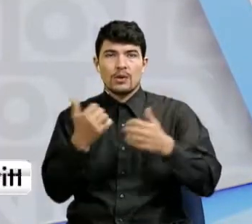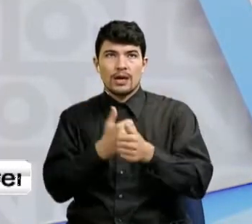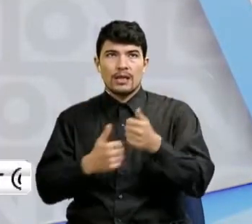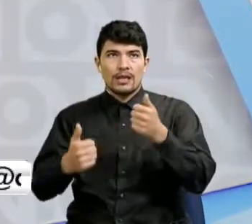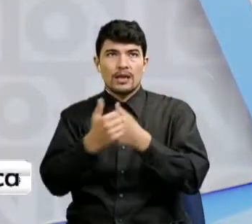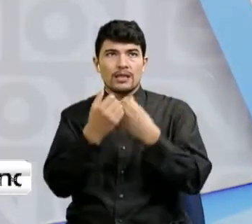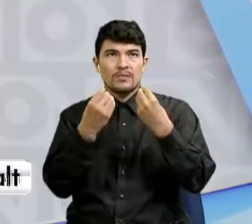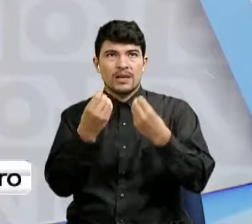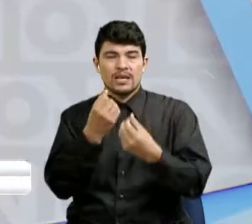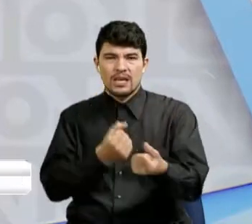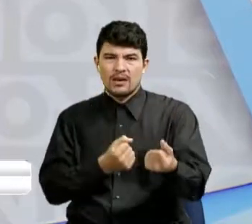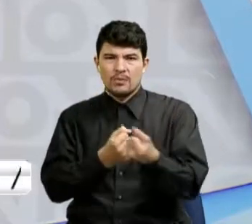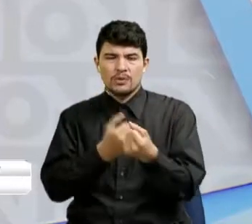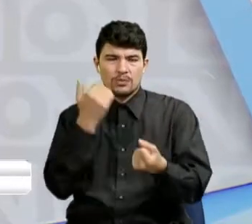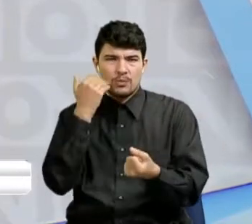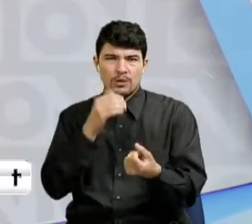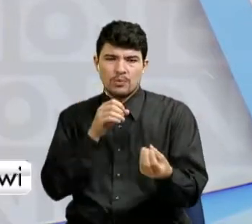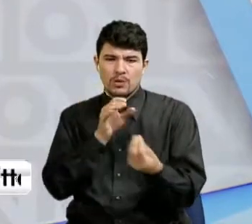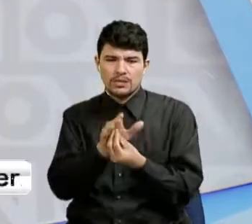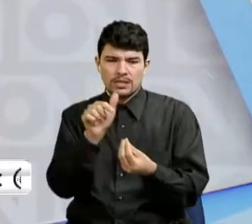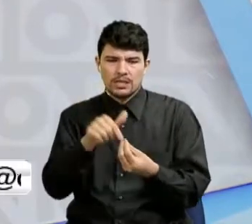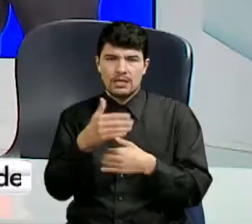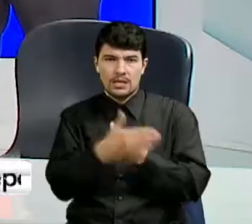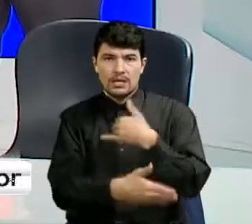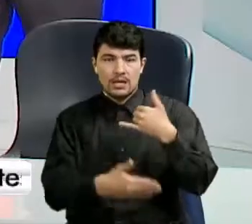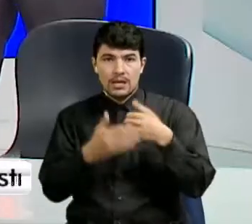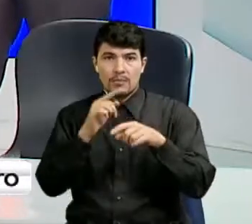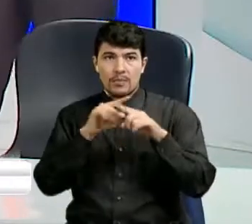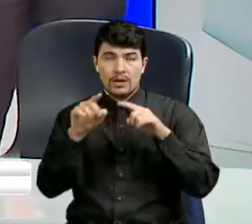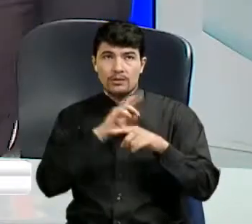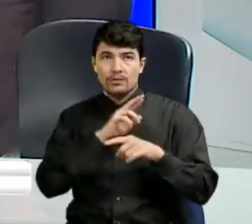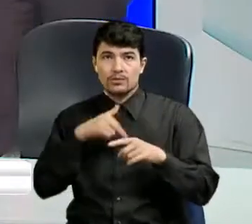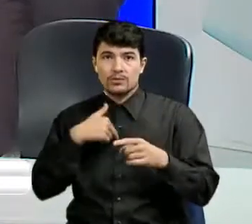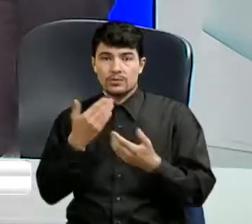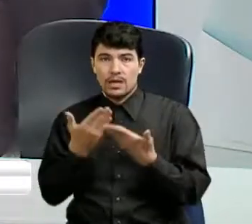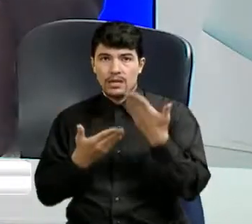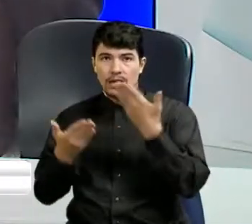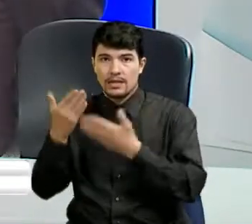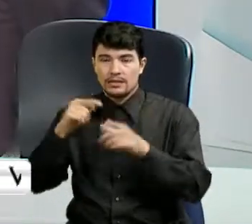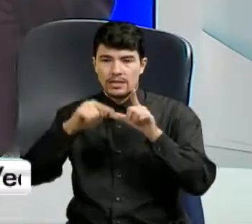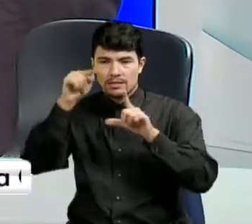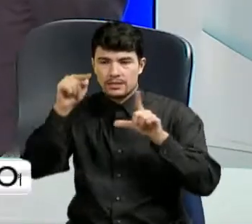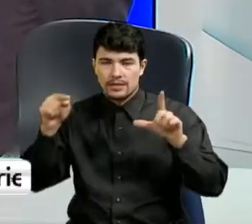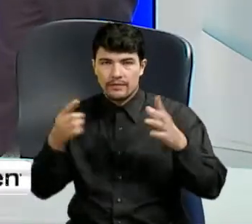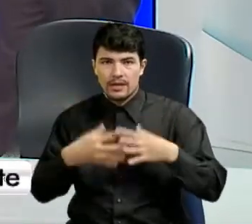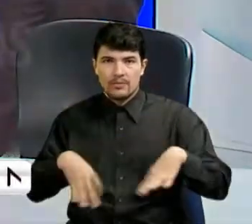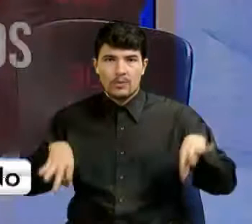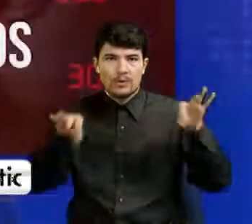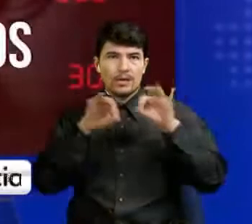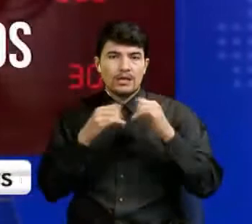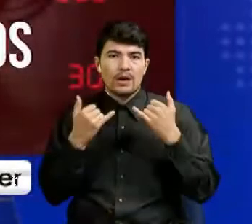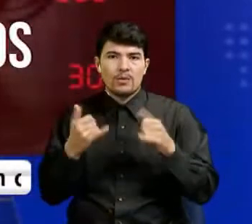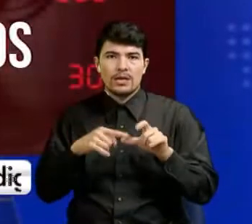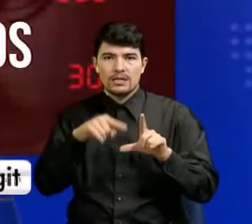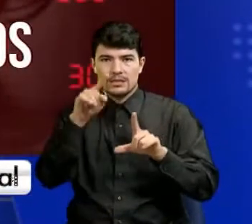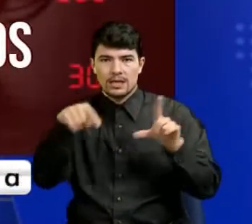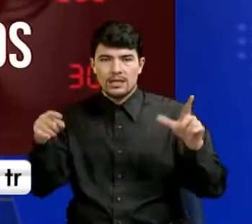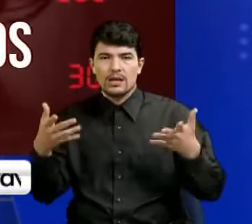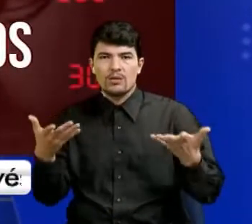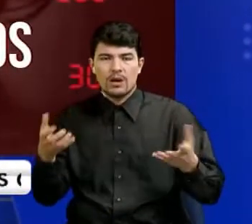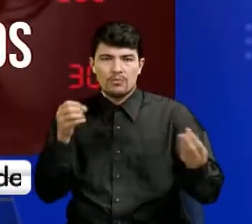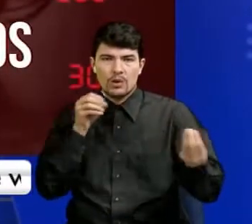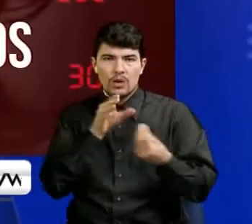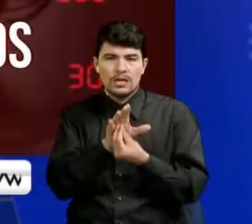de las mujeres maltratadas del país pero vamos a analizar unas cifras muy importantes a esta hora y es las estadísticas en cuestión de